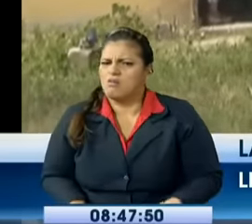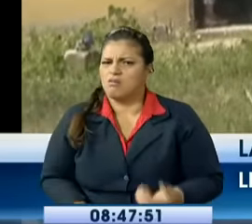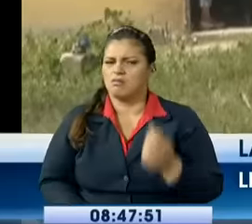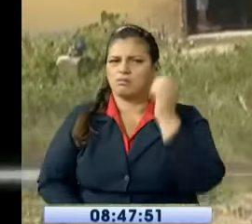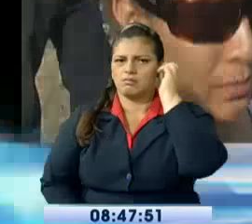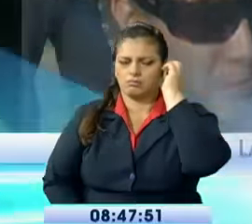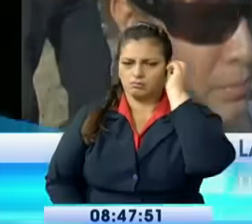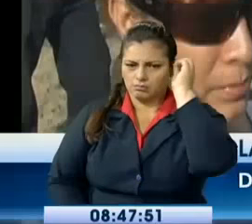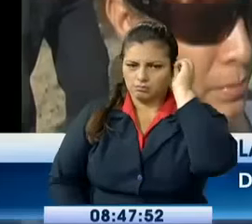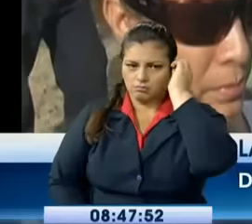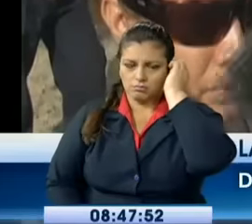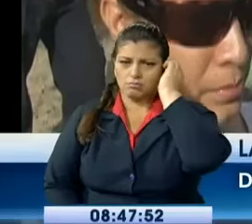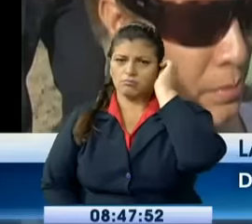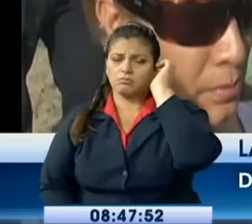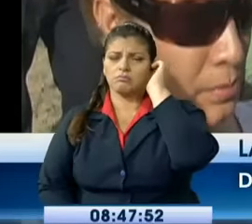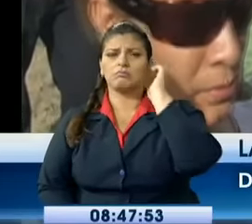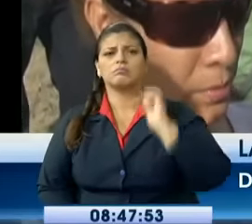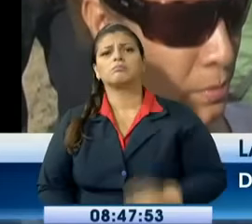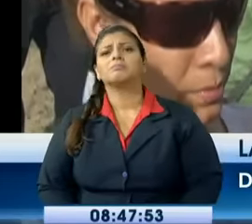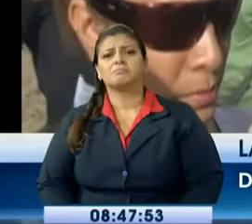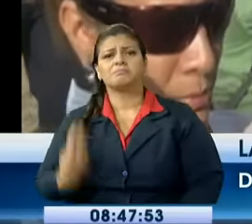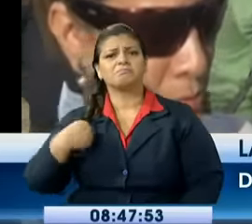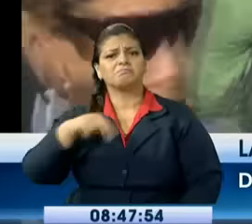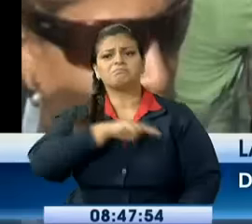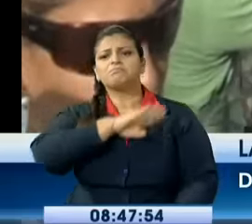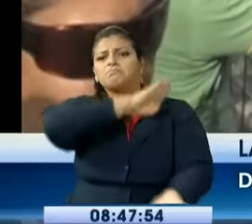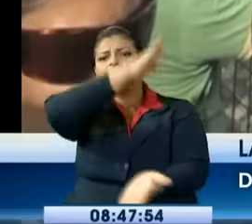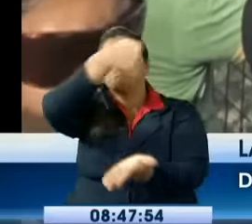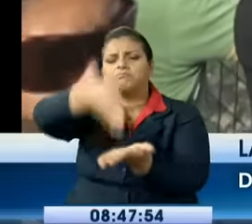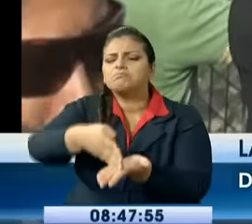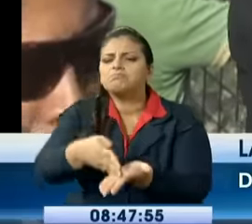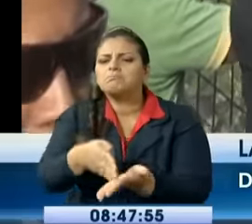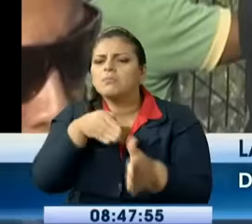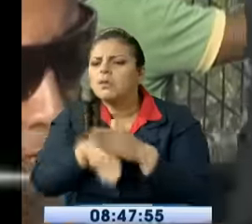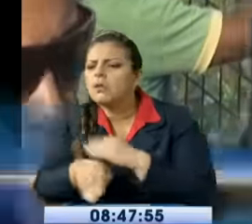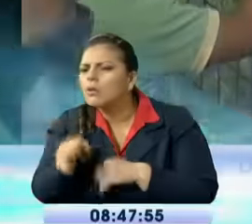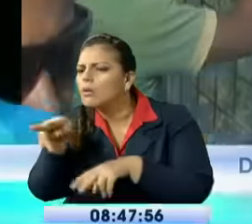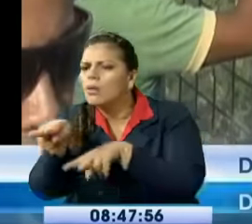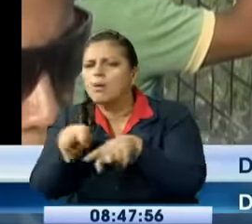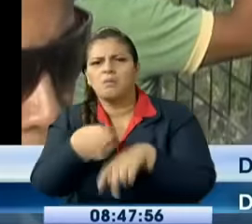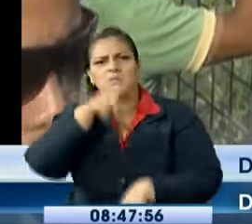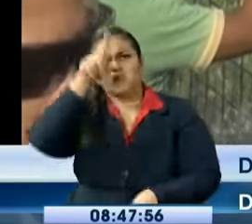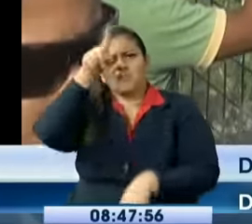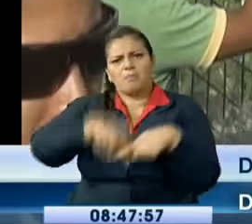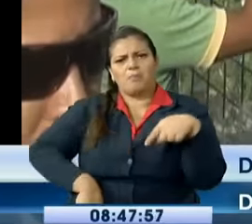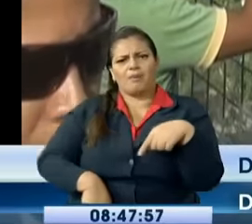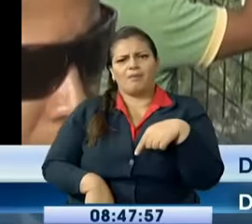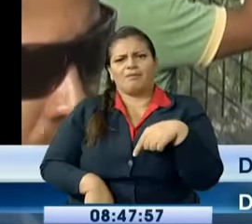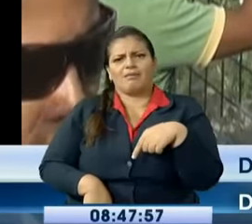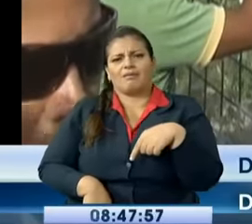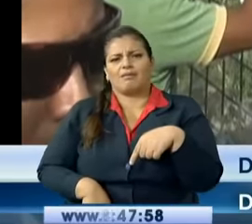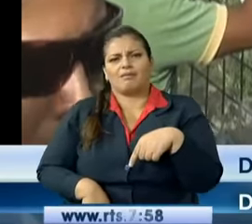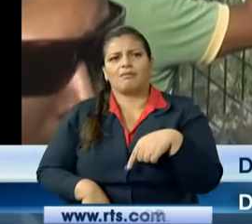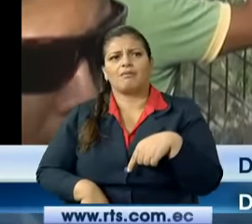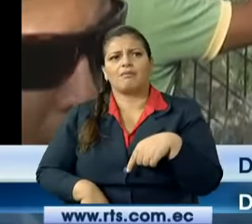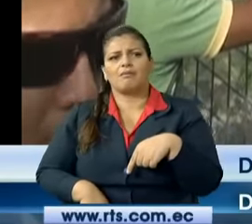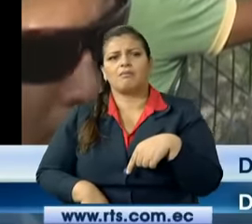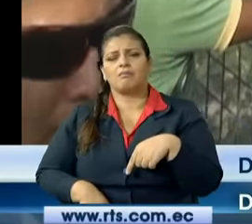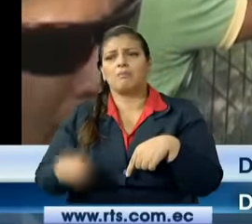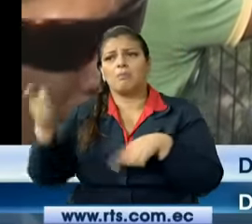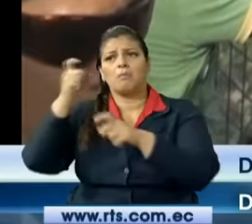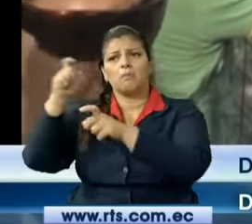de los hechos. Nosotros no hemos podido acceder al lugar donde efectivamente se está desarrollando el acto porque simple y llanamente hay una disposición de